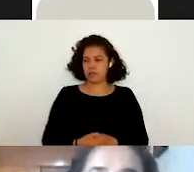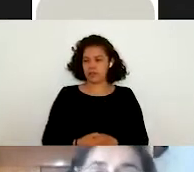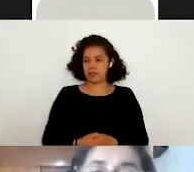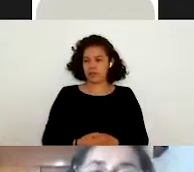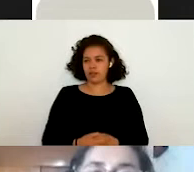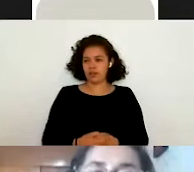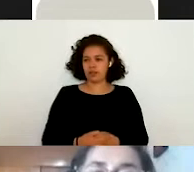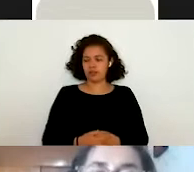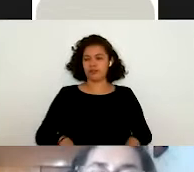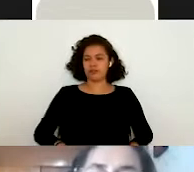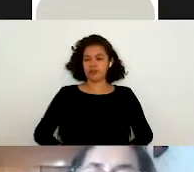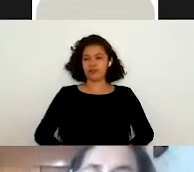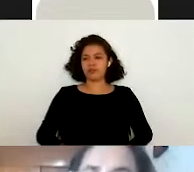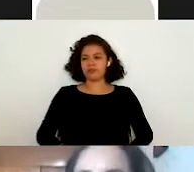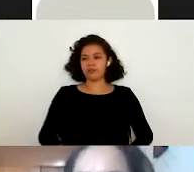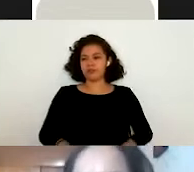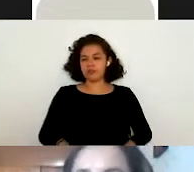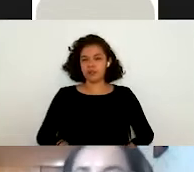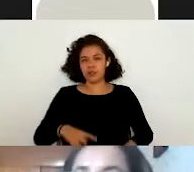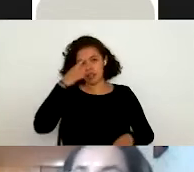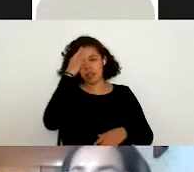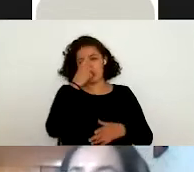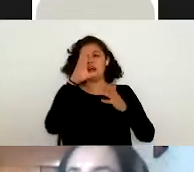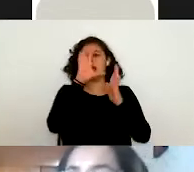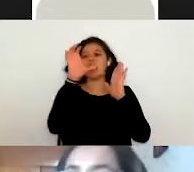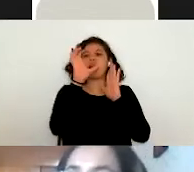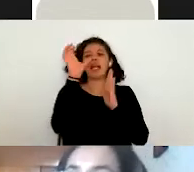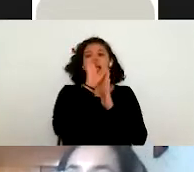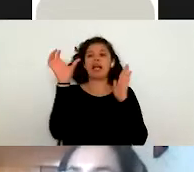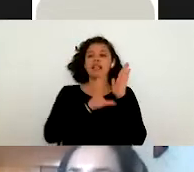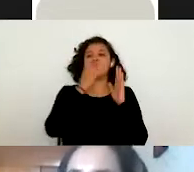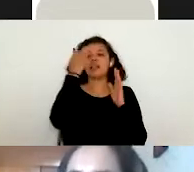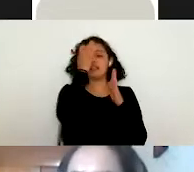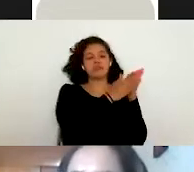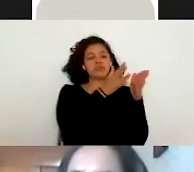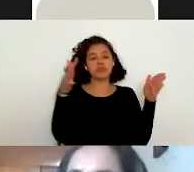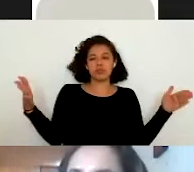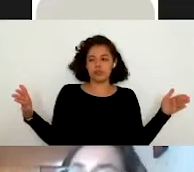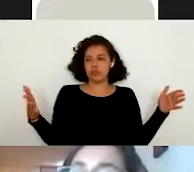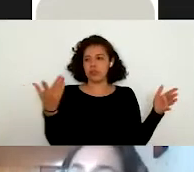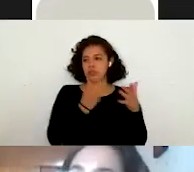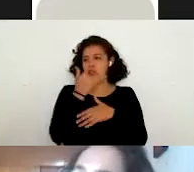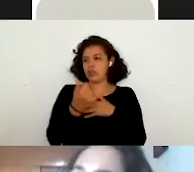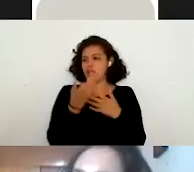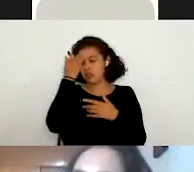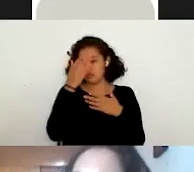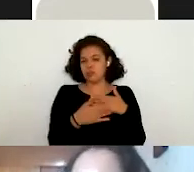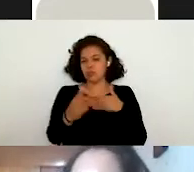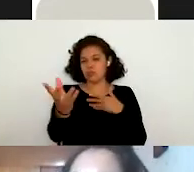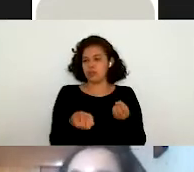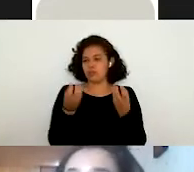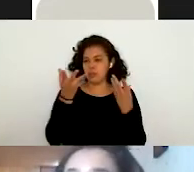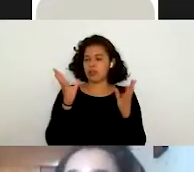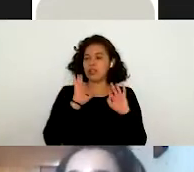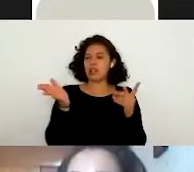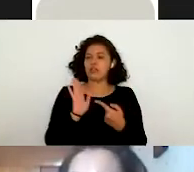proyecto es la parte del cronograma y la temporalidad, es decir, cuánto va a durar nuestro proyecto. Ya cuando lo vamos a